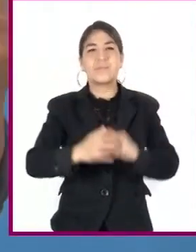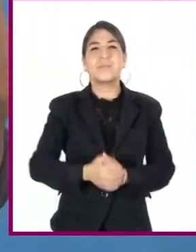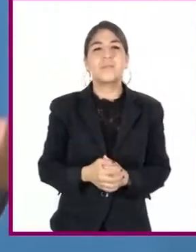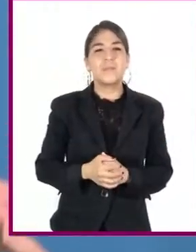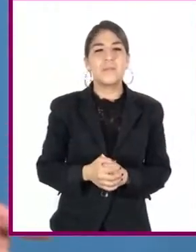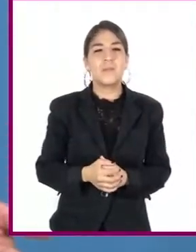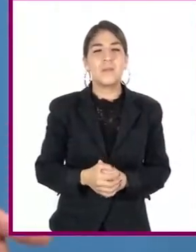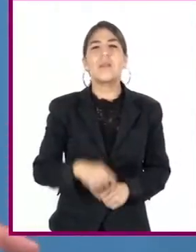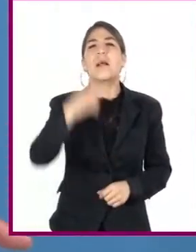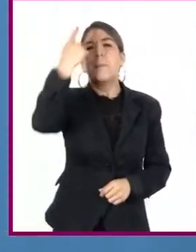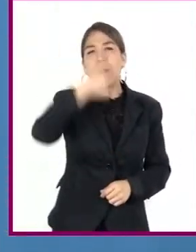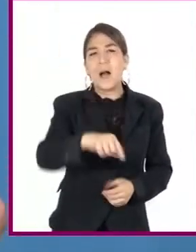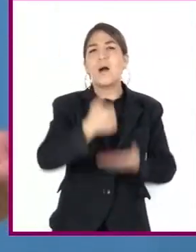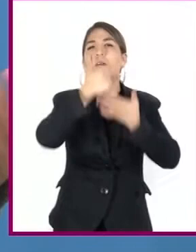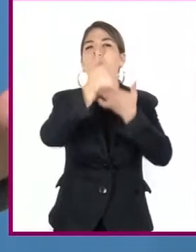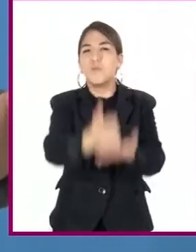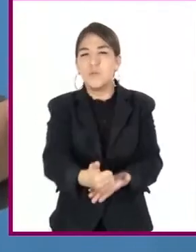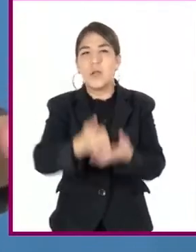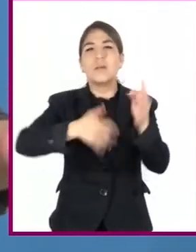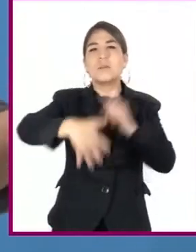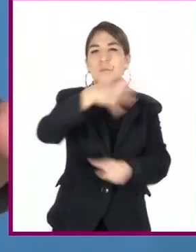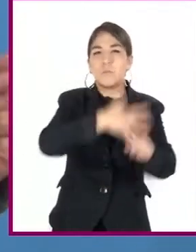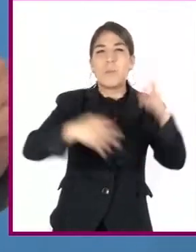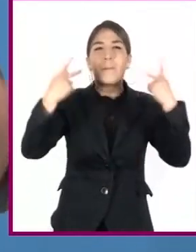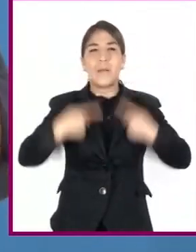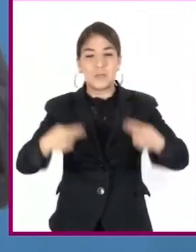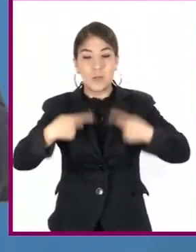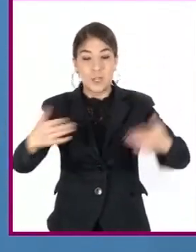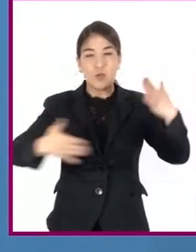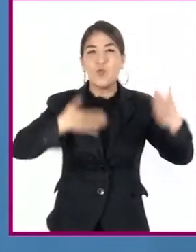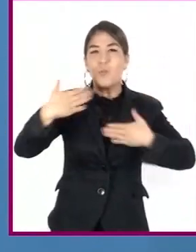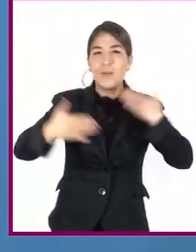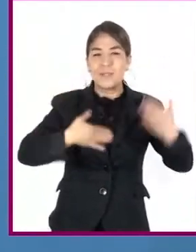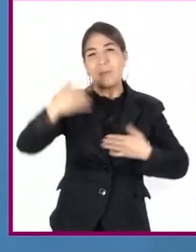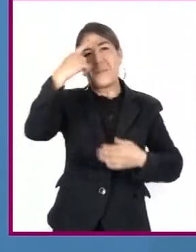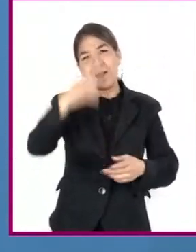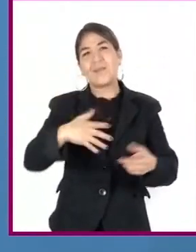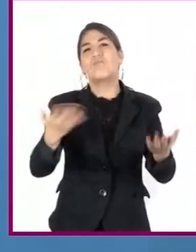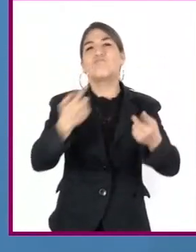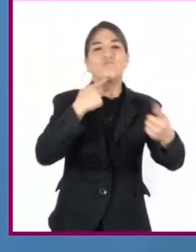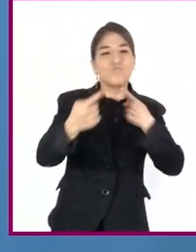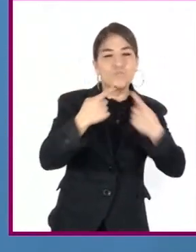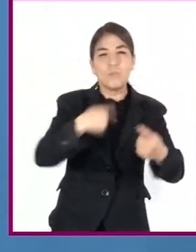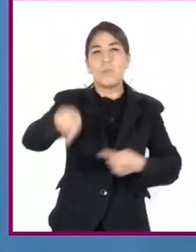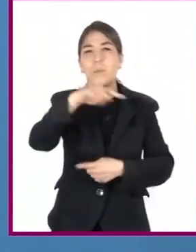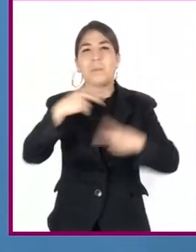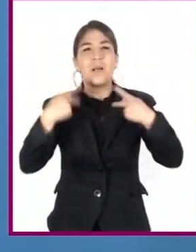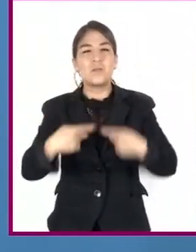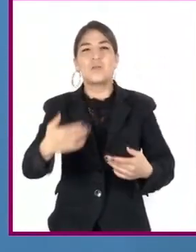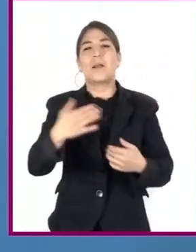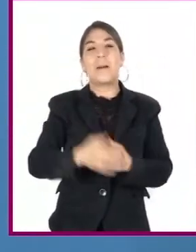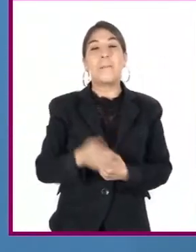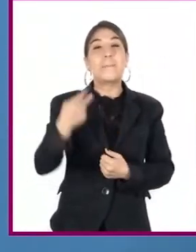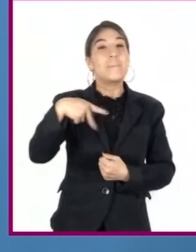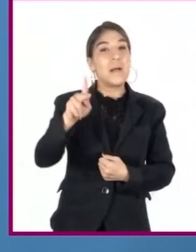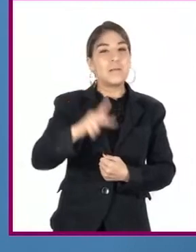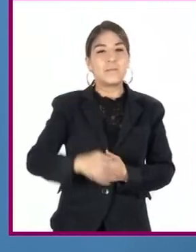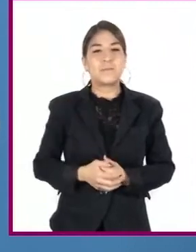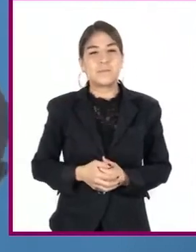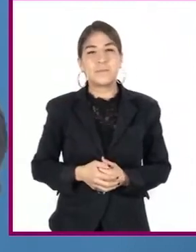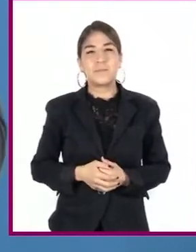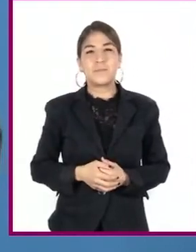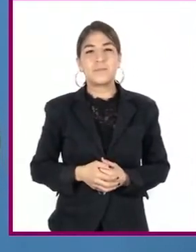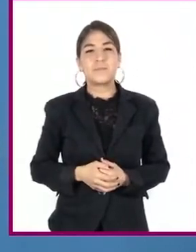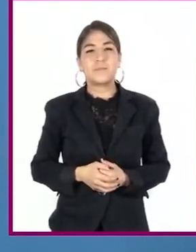Mexicanos orienta la convivencia hacia la conformación de una sociedad democrática. Pero no solo